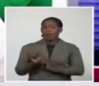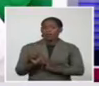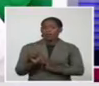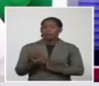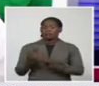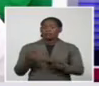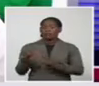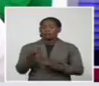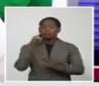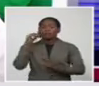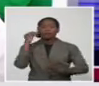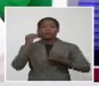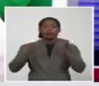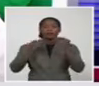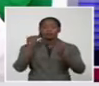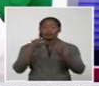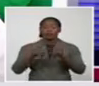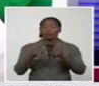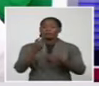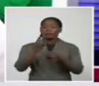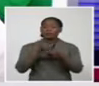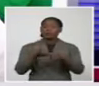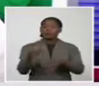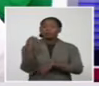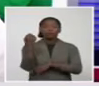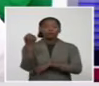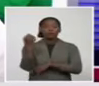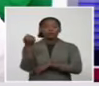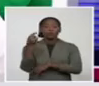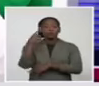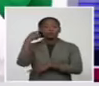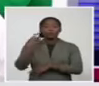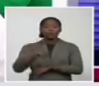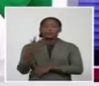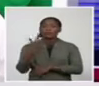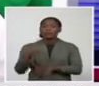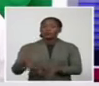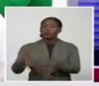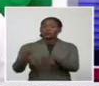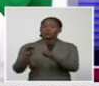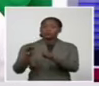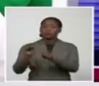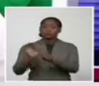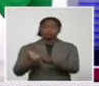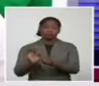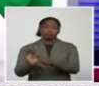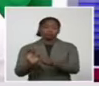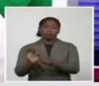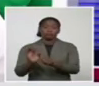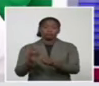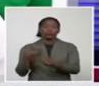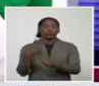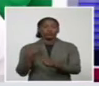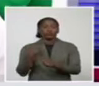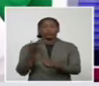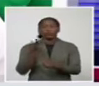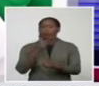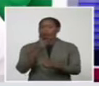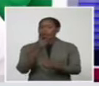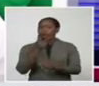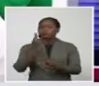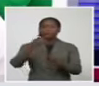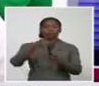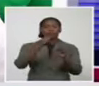esta enfermedad sorprende a veces en su evolución, a pesar de los protocolos, de los tratamientos, del